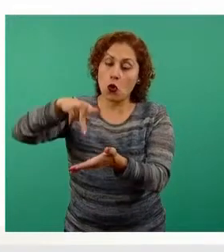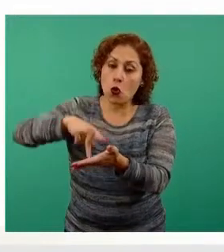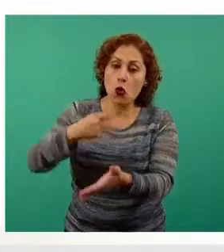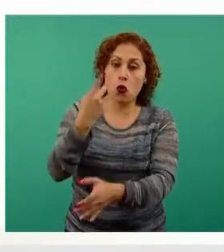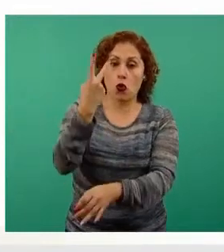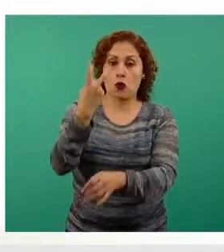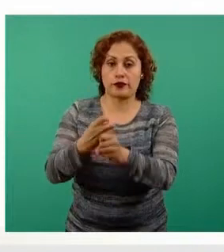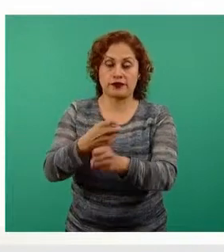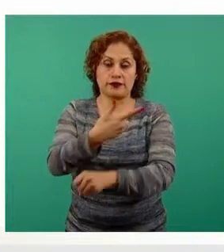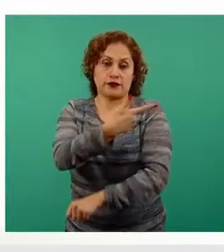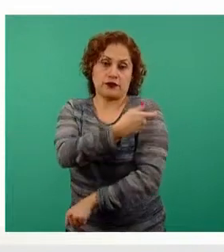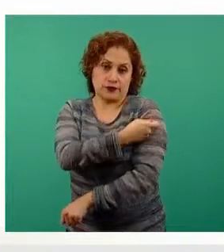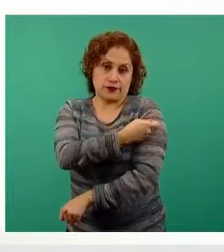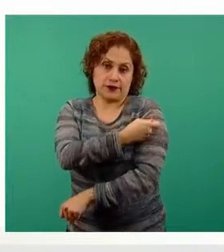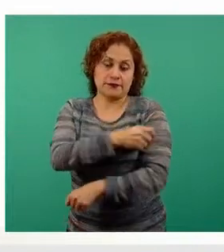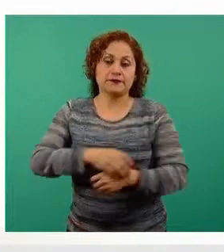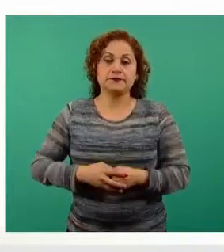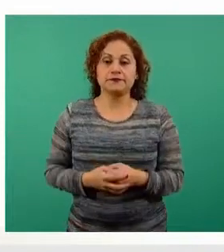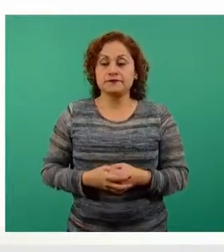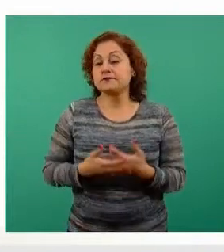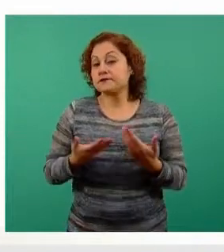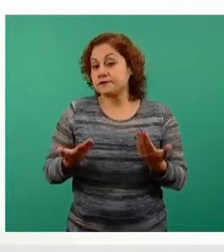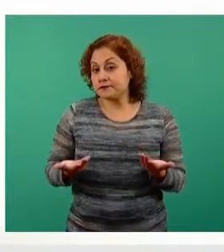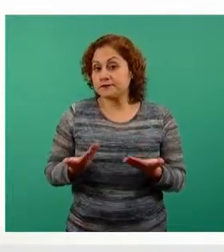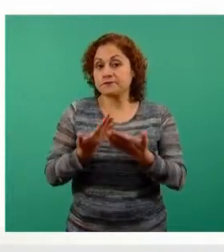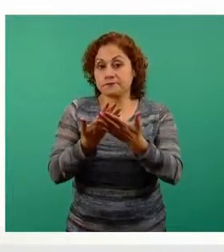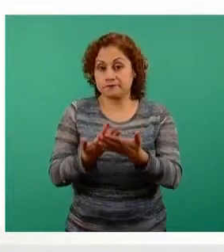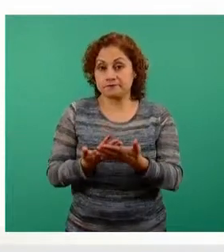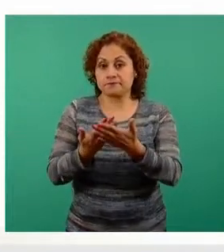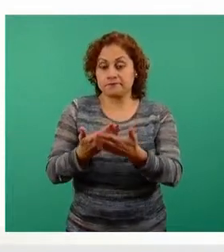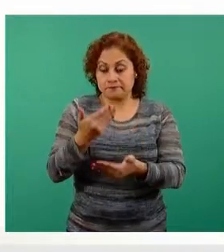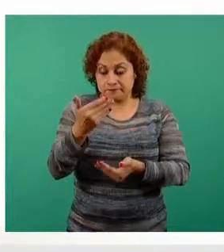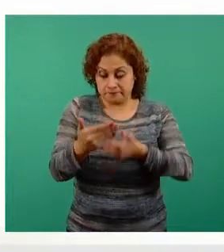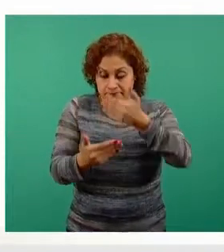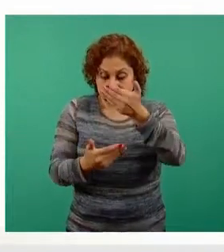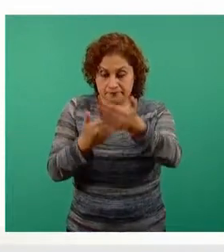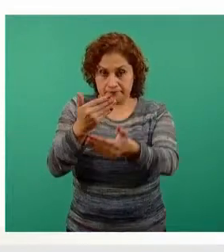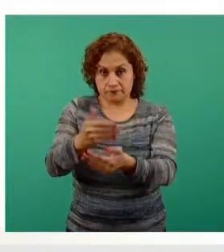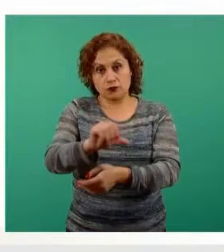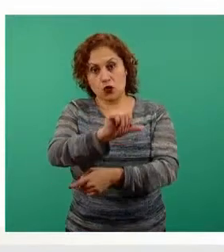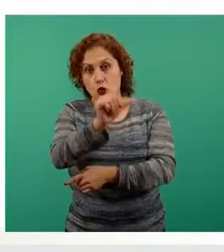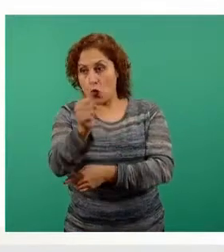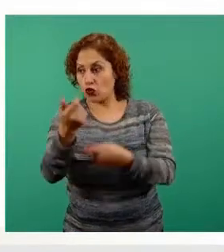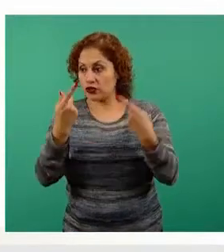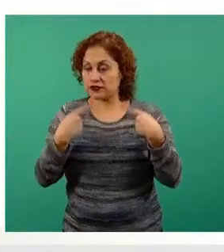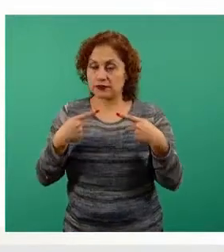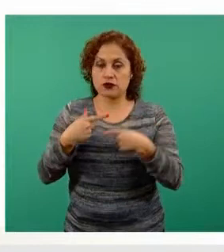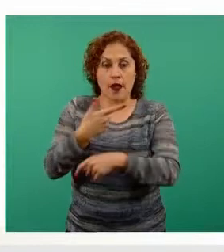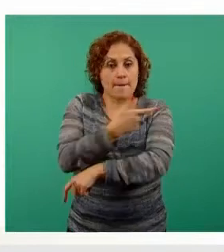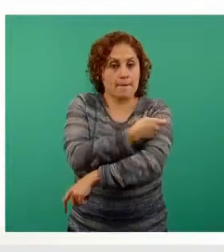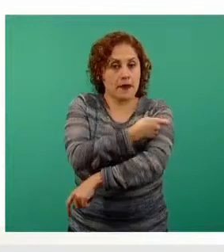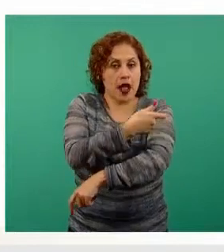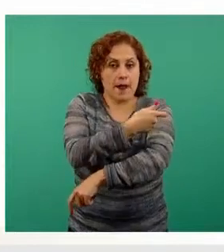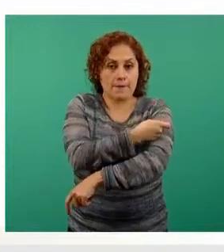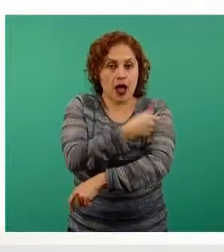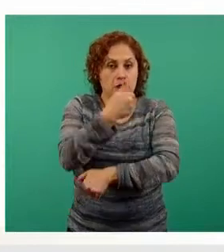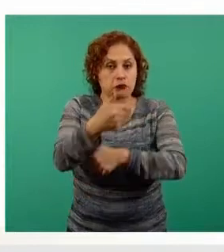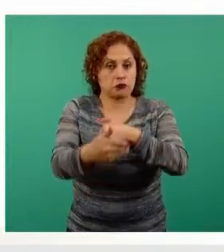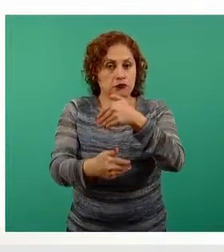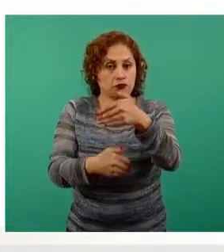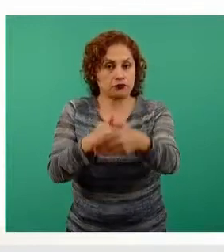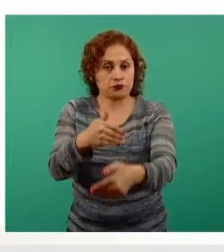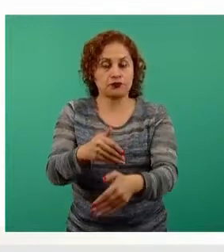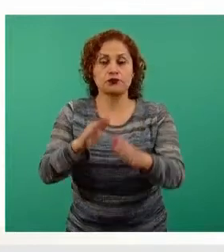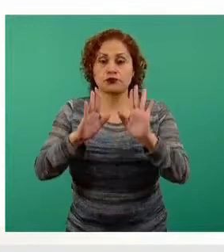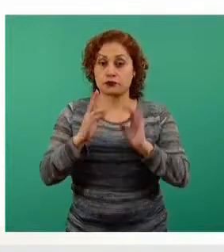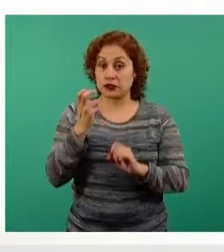empezando a recibir también la segunda dosis, pero por lo pronto se ha podido obviamente avanzar con primeras dosis, y esto es bueno porque